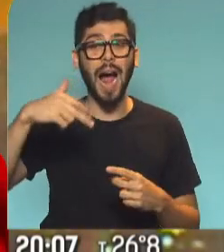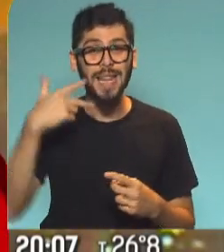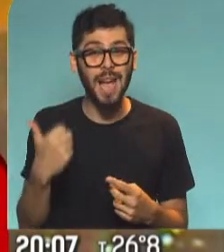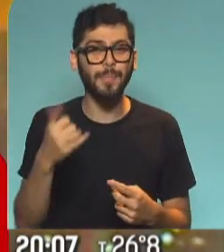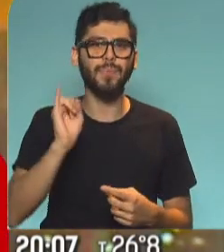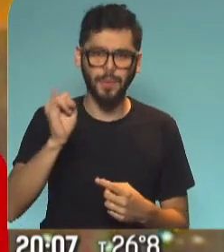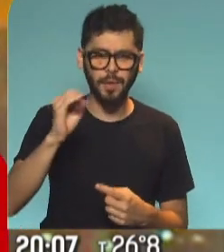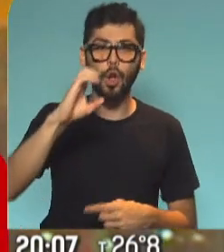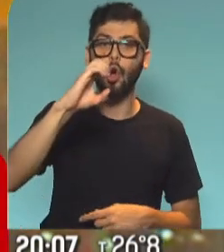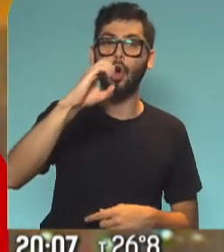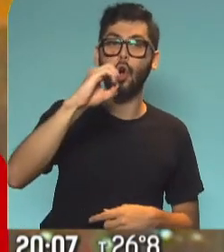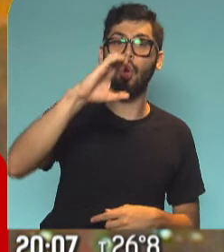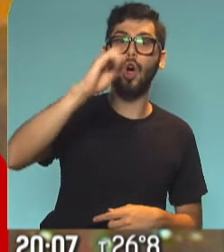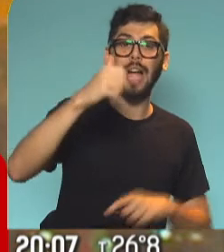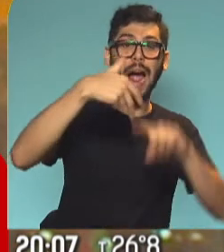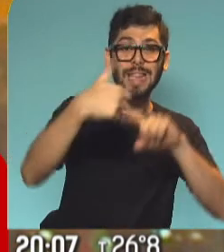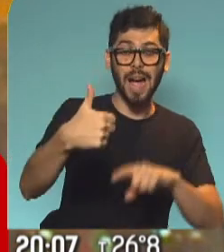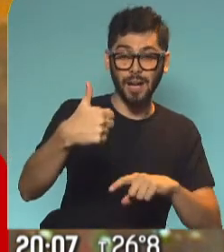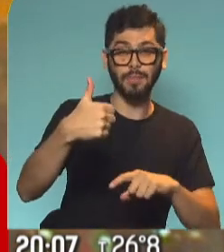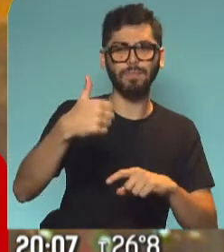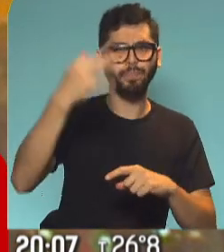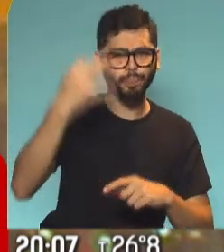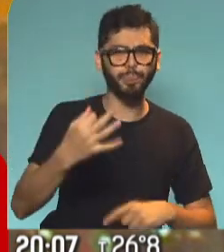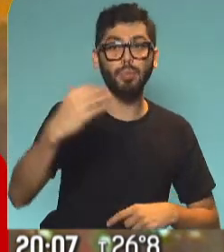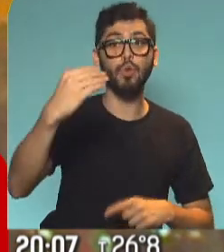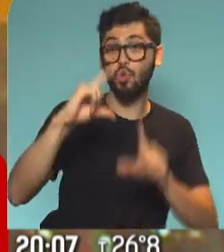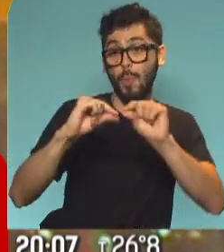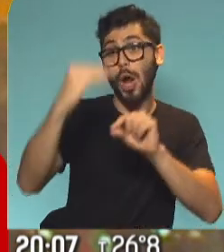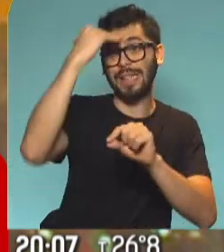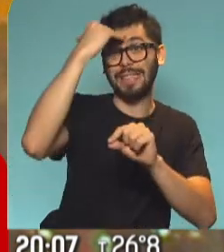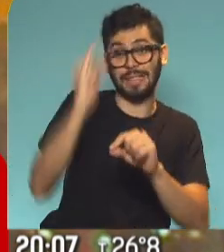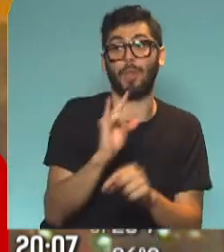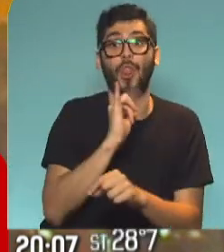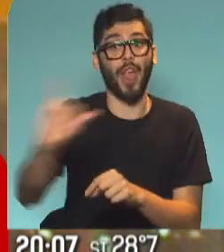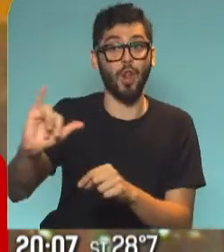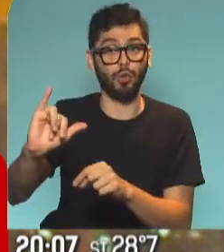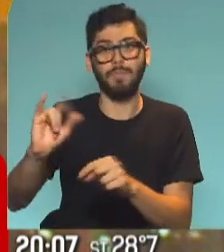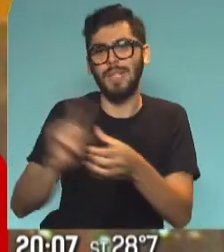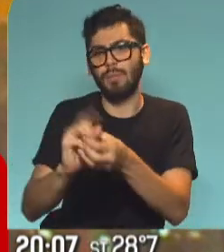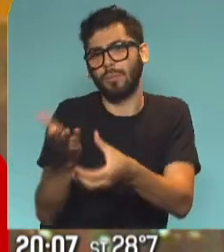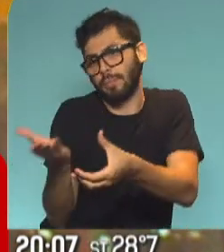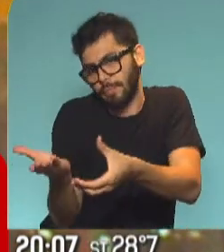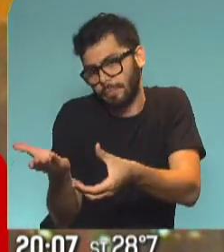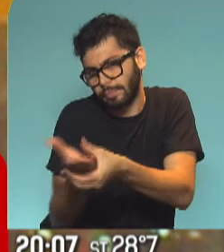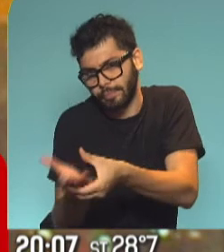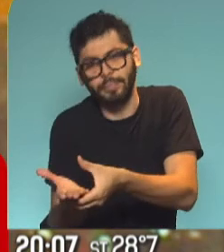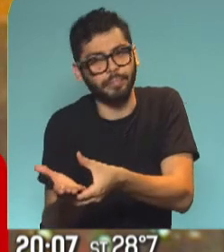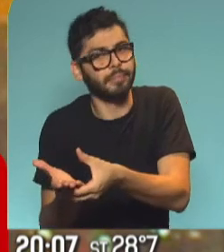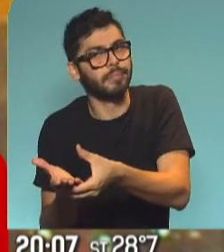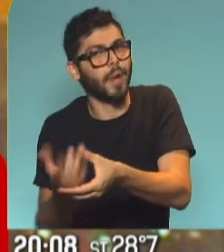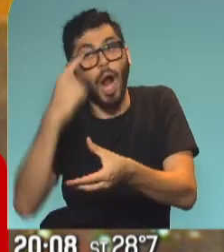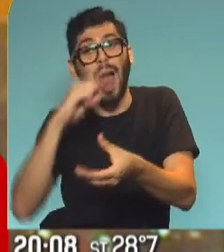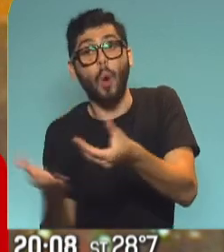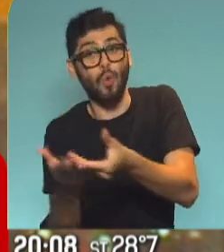ingresar, la de Graciela Ocaña, la 15ª, que bueno, fue también ahí a la bolsa del resto, que ya lo contó muy bien